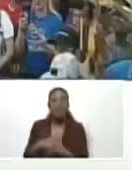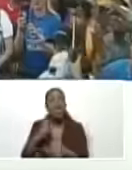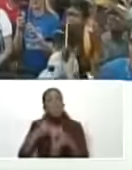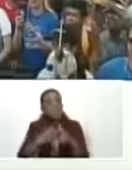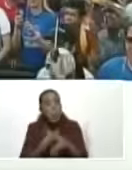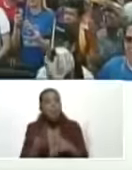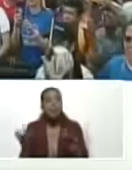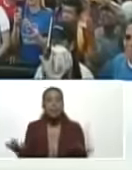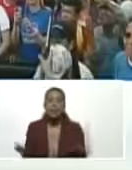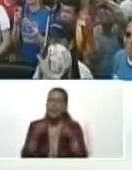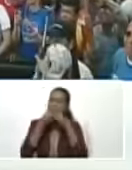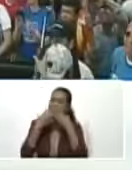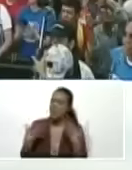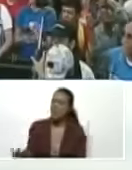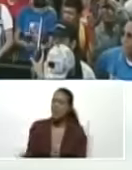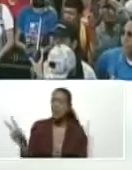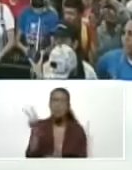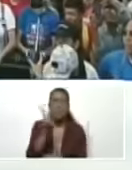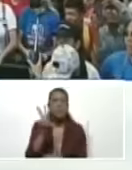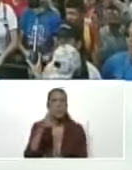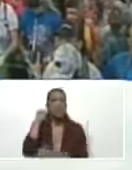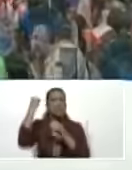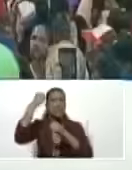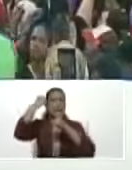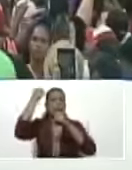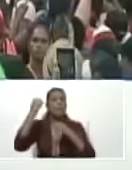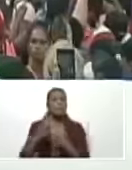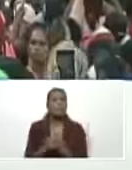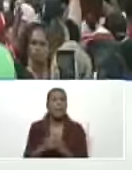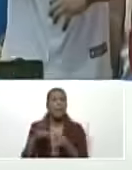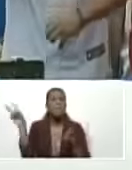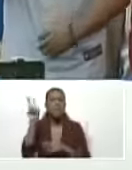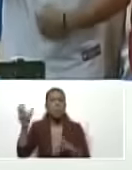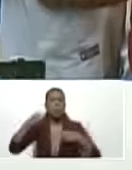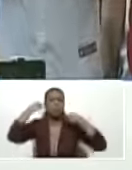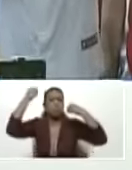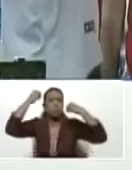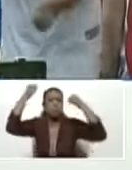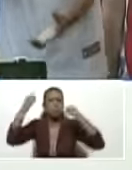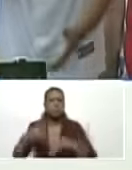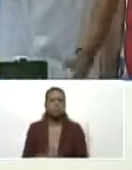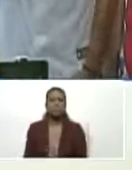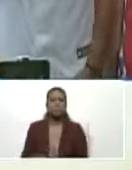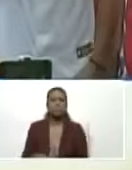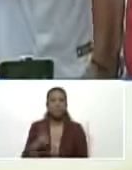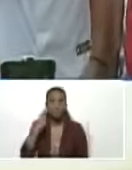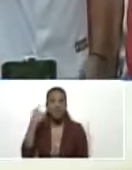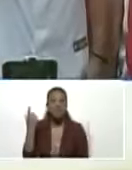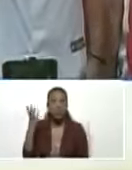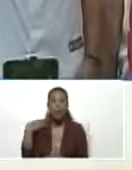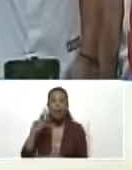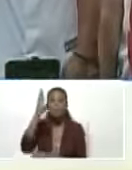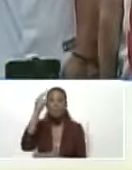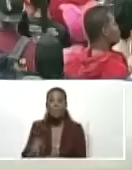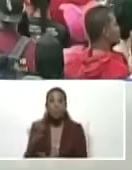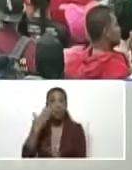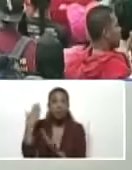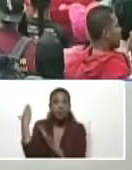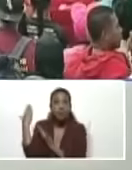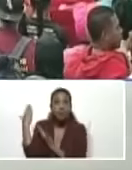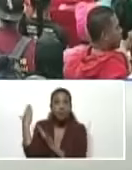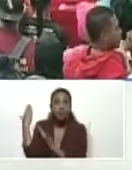Entonces, mira, qué belleza, Venezuela vence siempre. Ese logotipo muy bonito, Jorge. Eso es cuando, Petare.